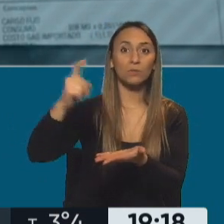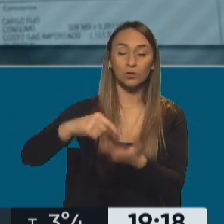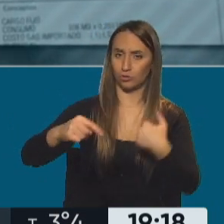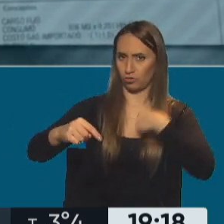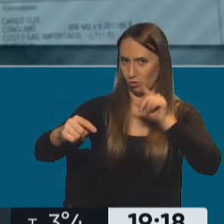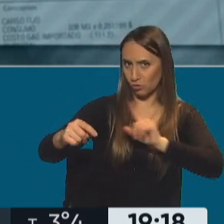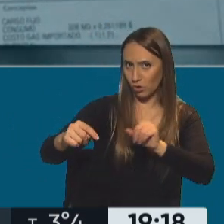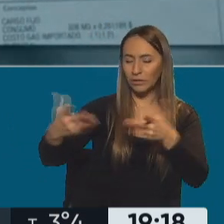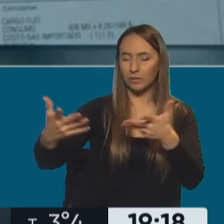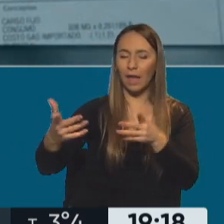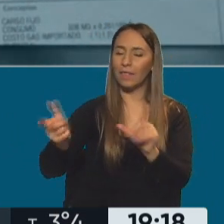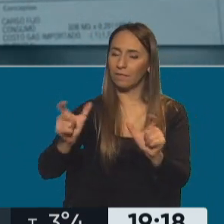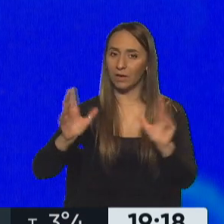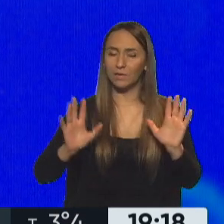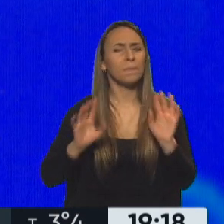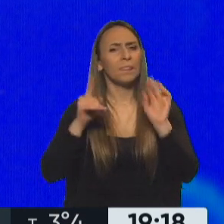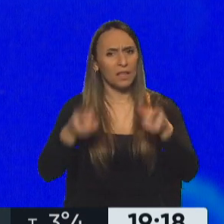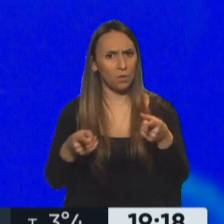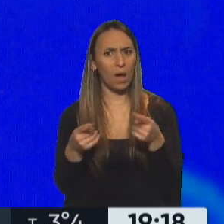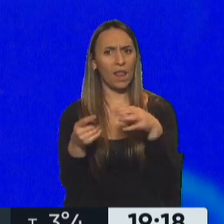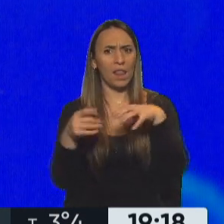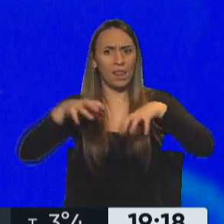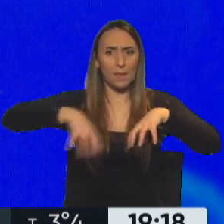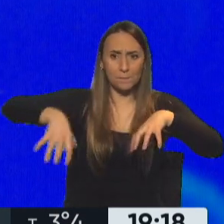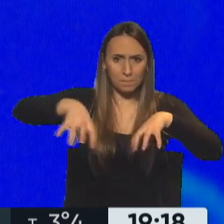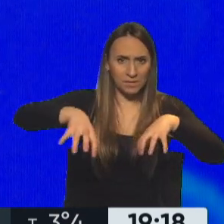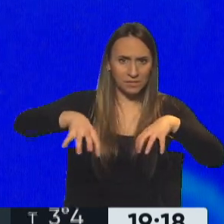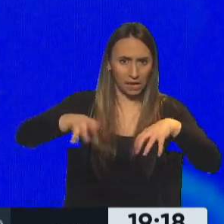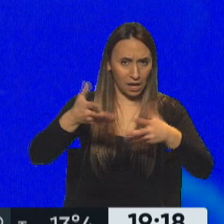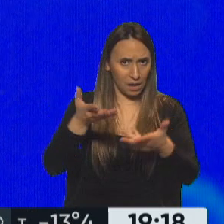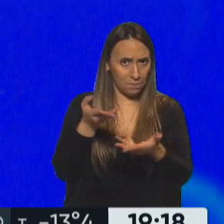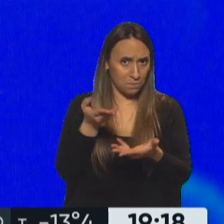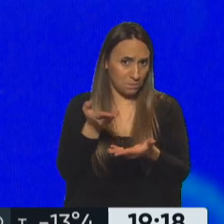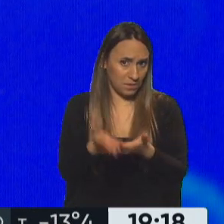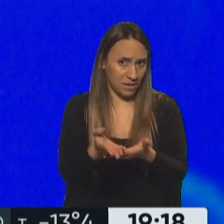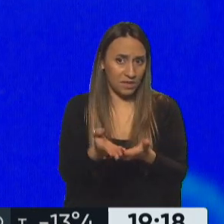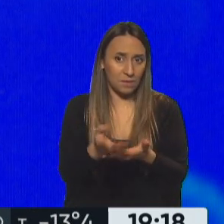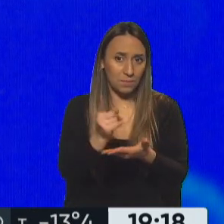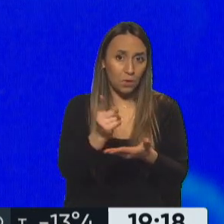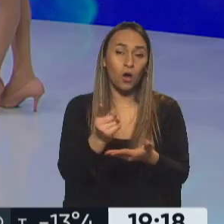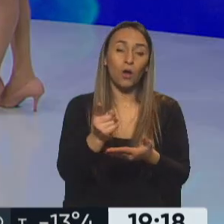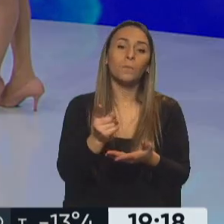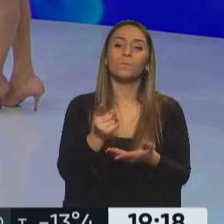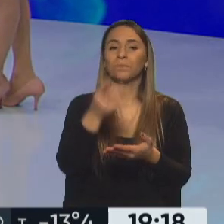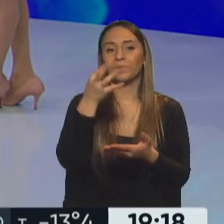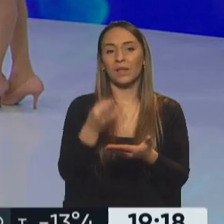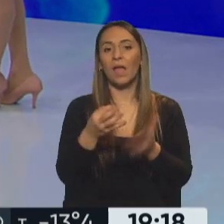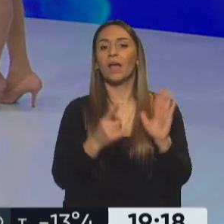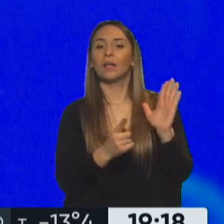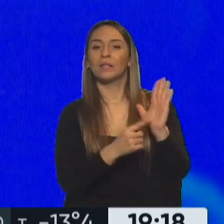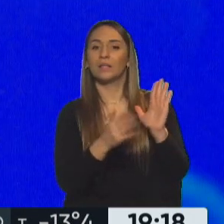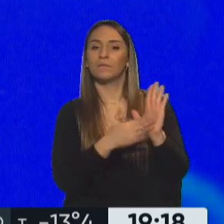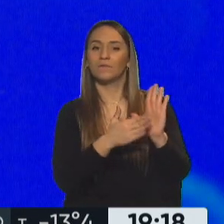hacer una diferencia. Igualmente ahí están pidiendo las compañías esto, porque lo he visto, de cambiar o corregir la titularidad.